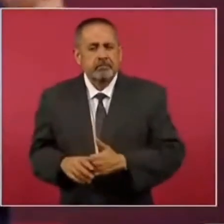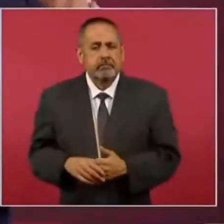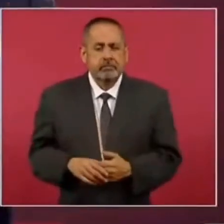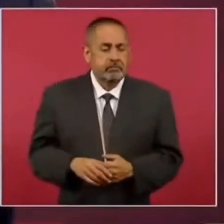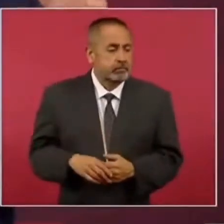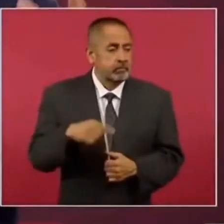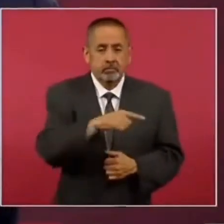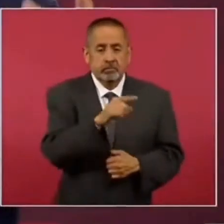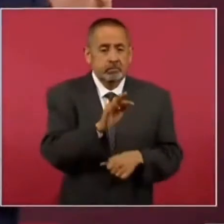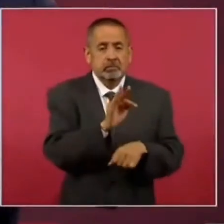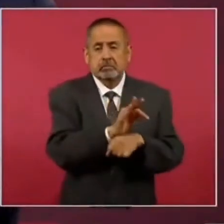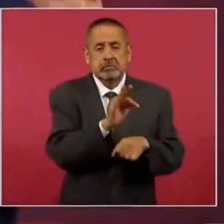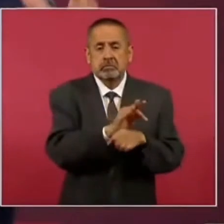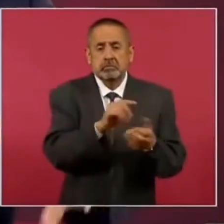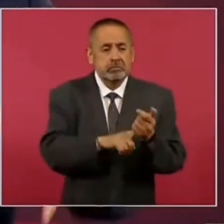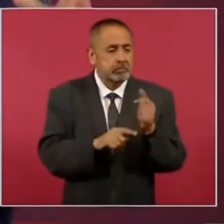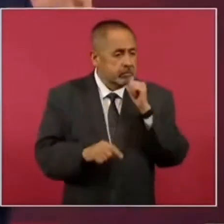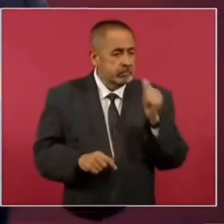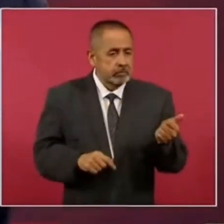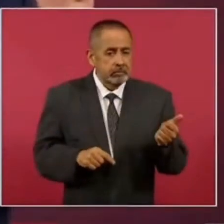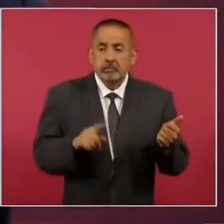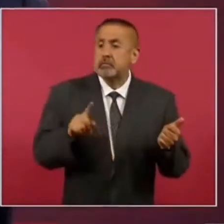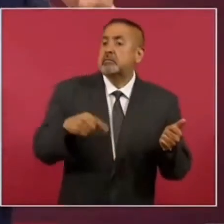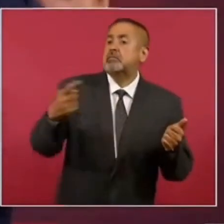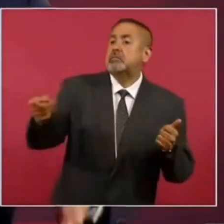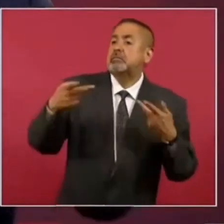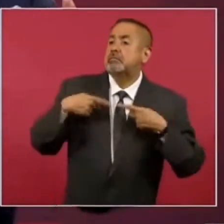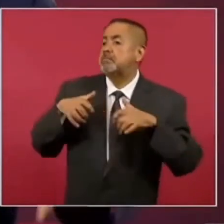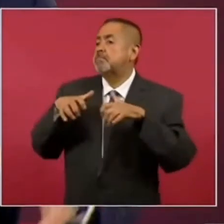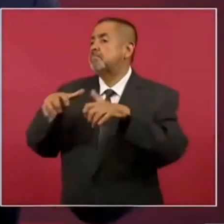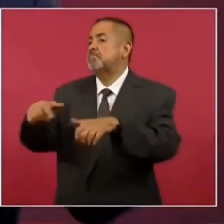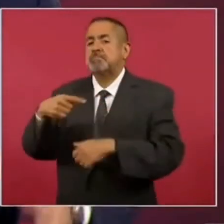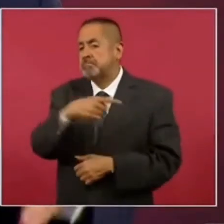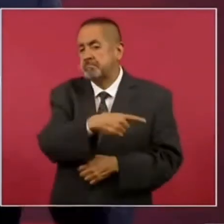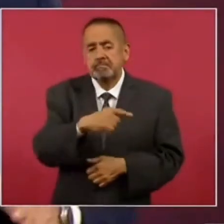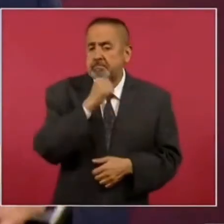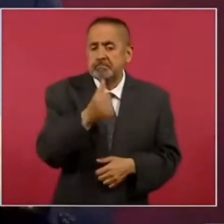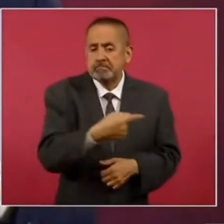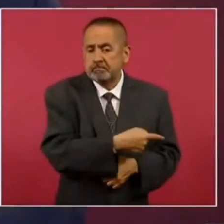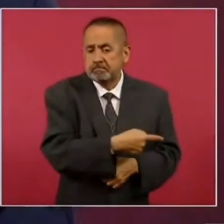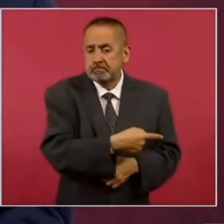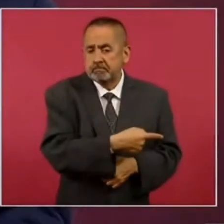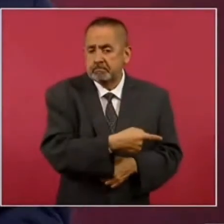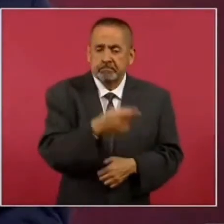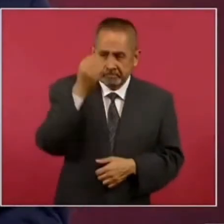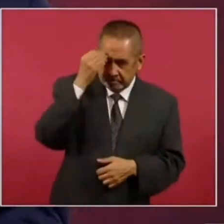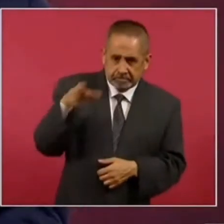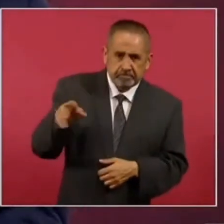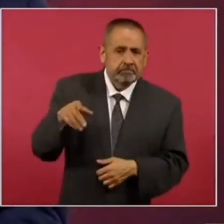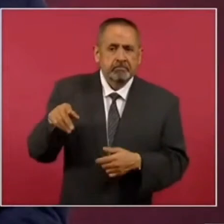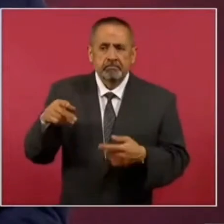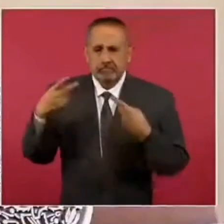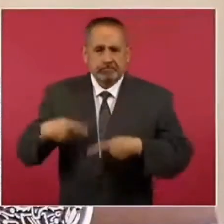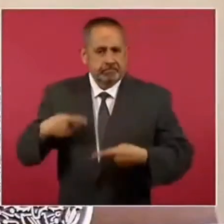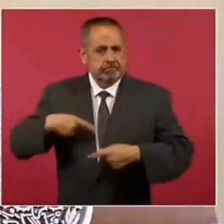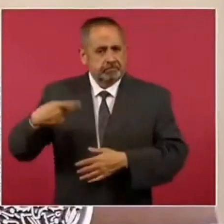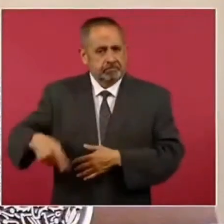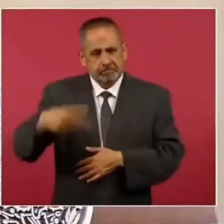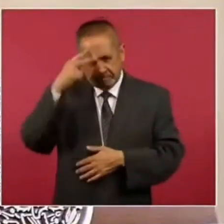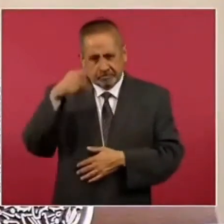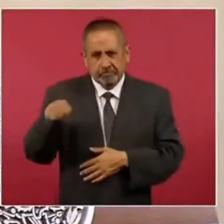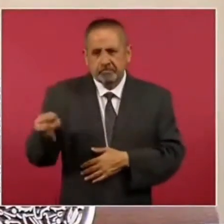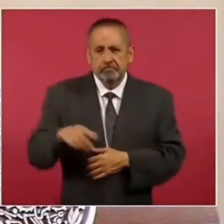no protege al pueblo de México, no protege a los consumidores nacionales,